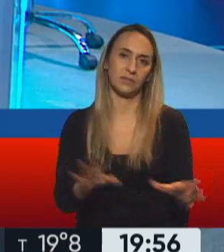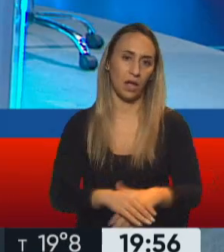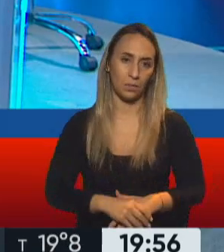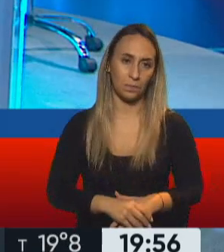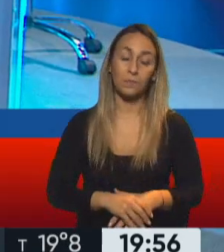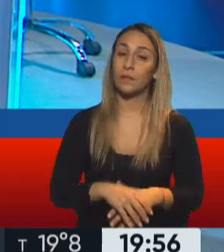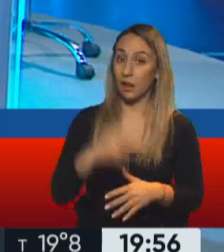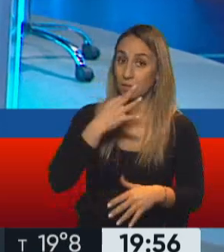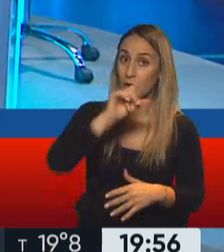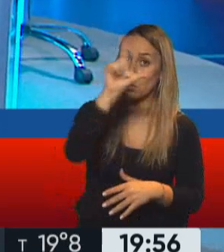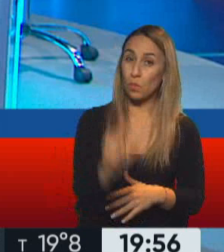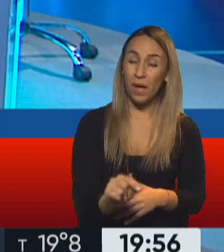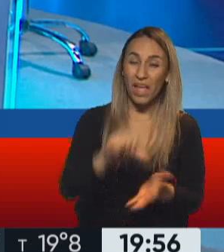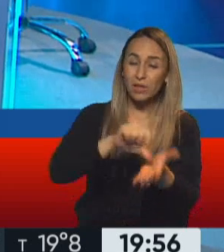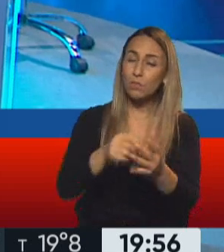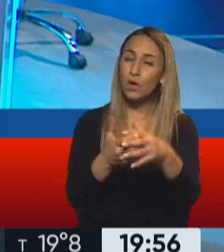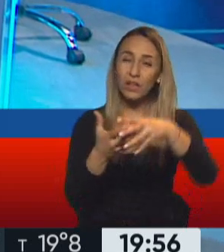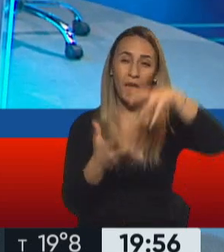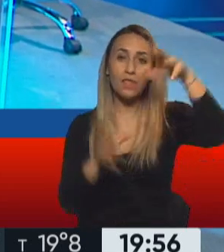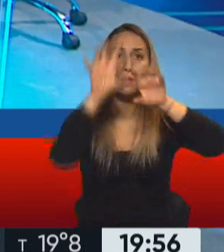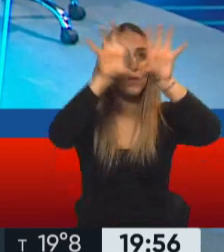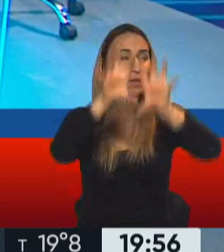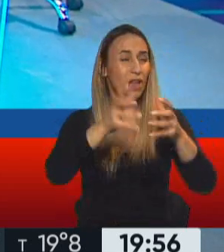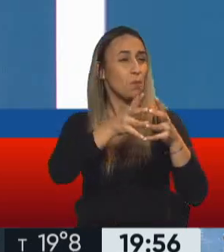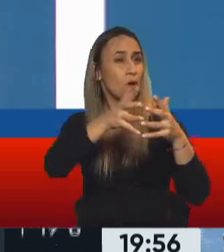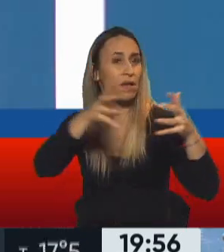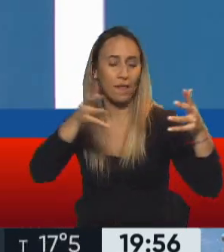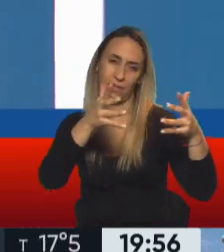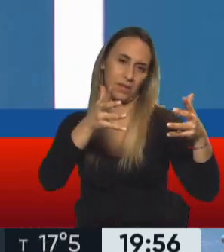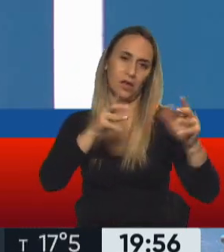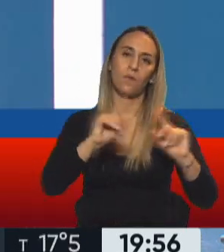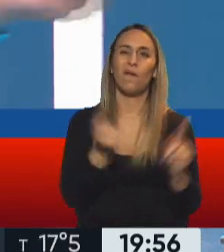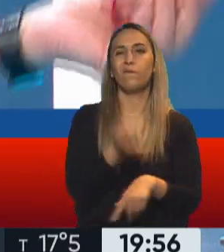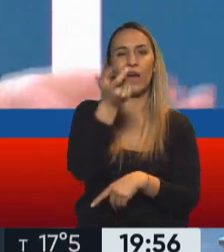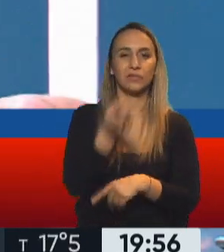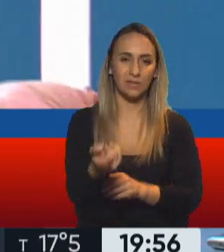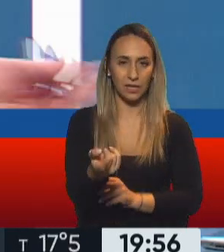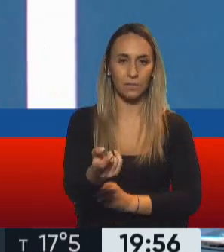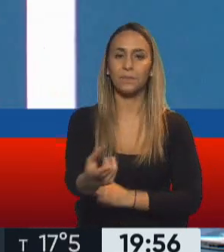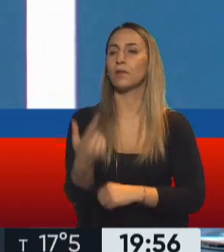país enorme, en unas provincias que son todas grandes. O sea que no es, llegó la vacuna en el avión y la